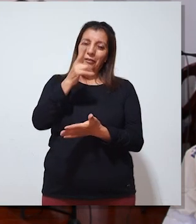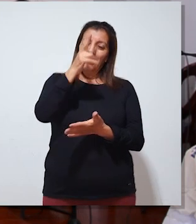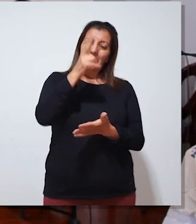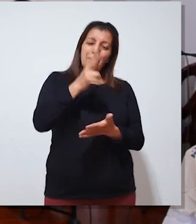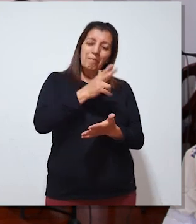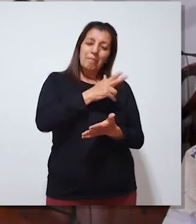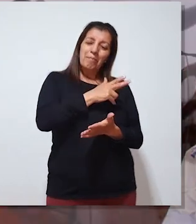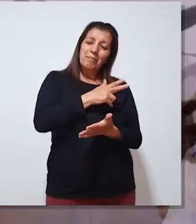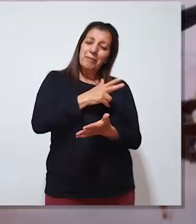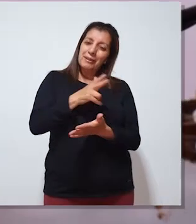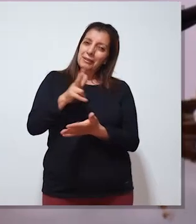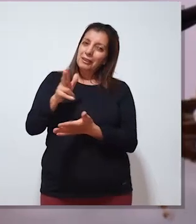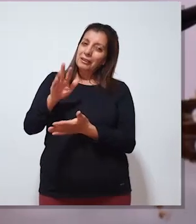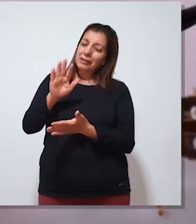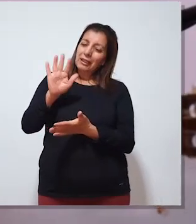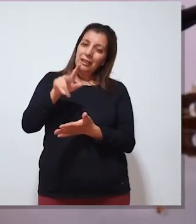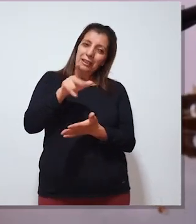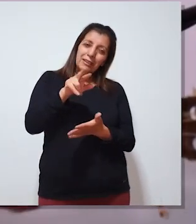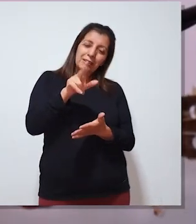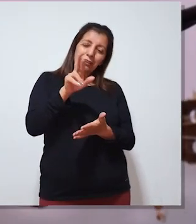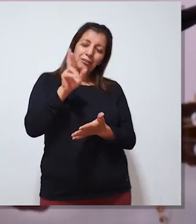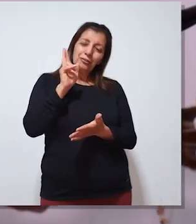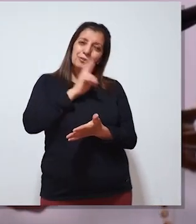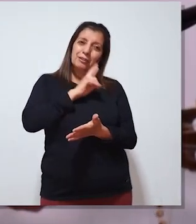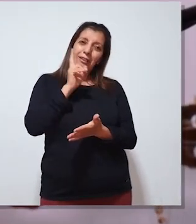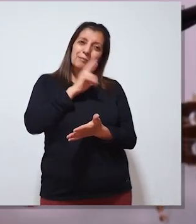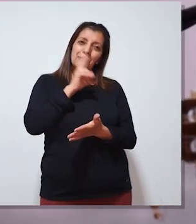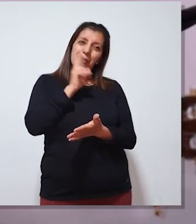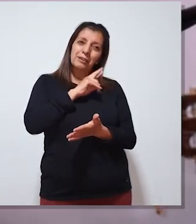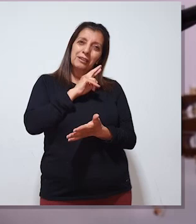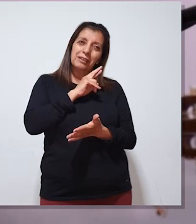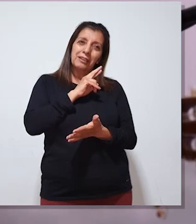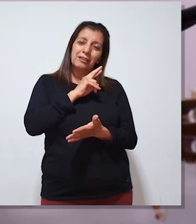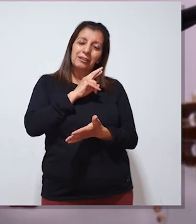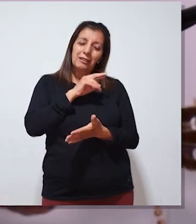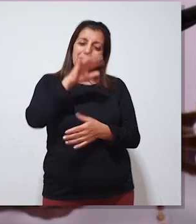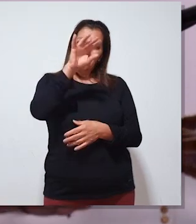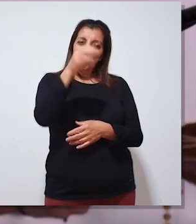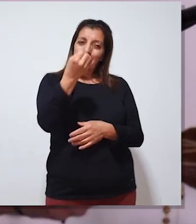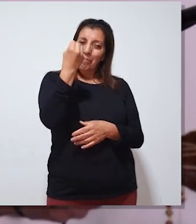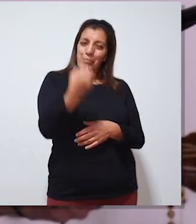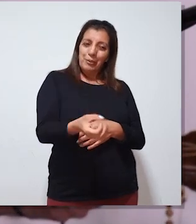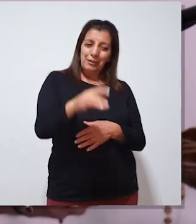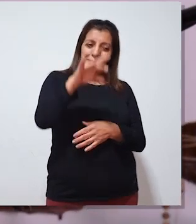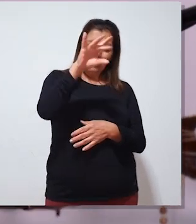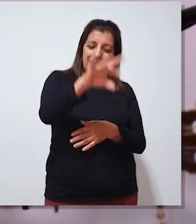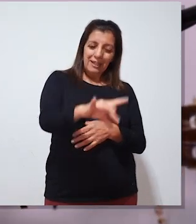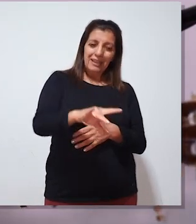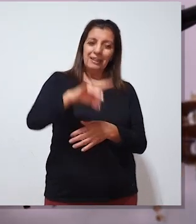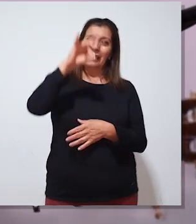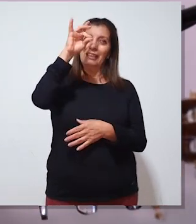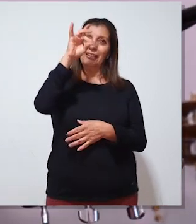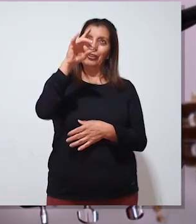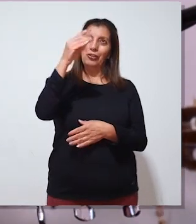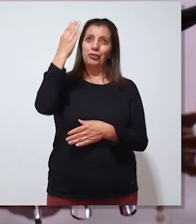eres, dichosa te llaman a ti, la escogida de